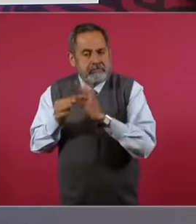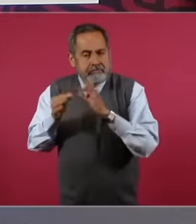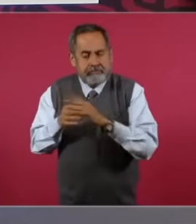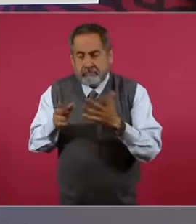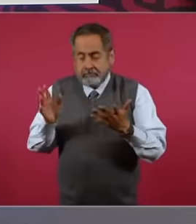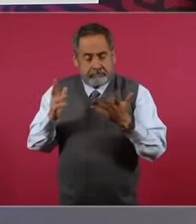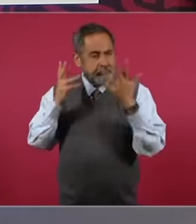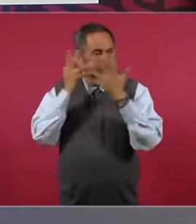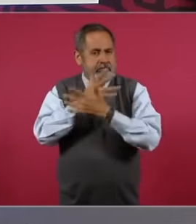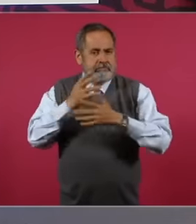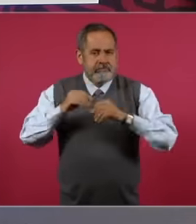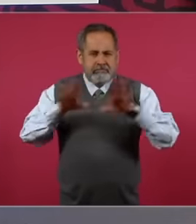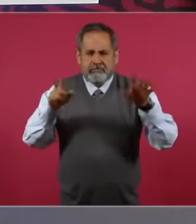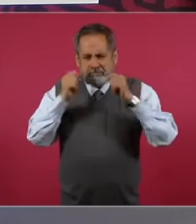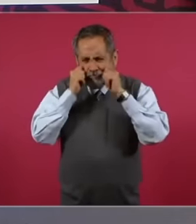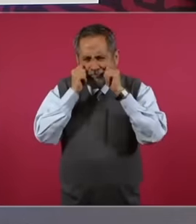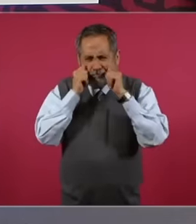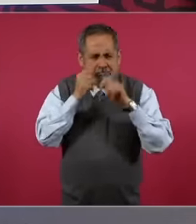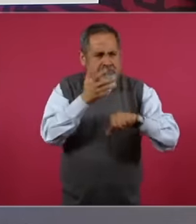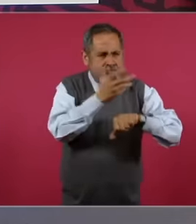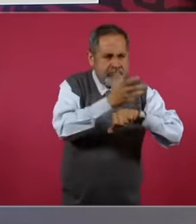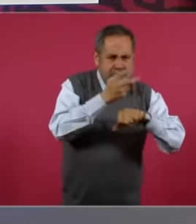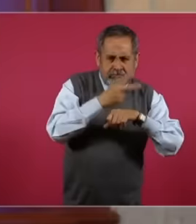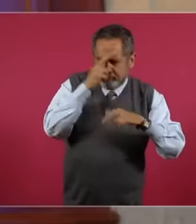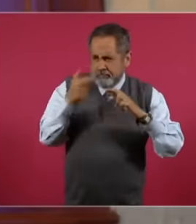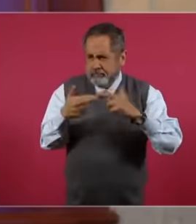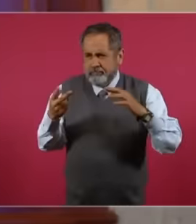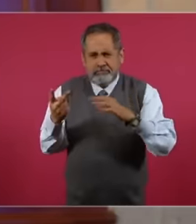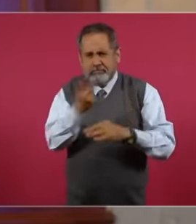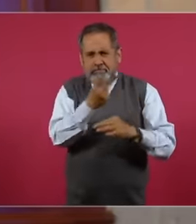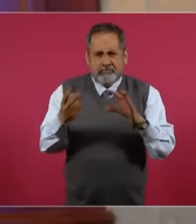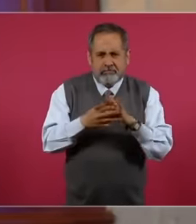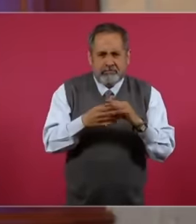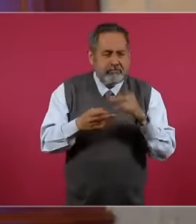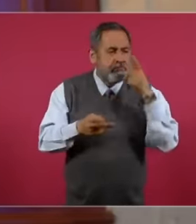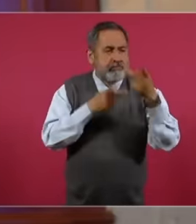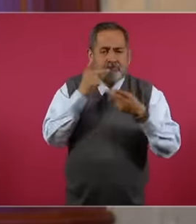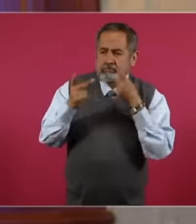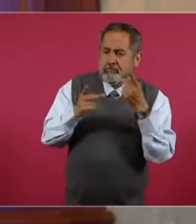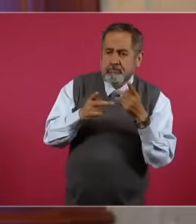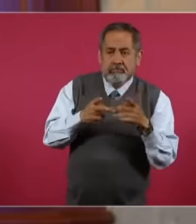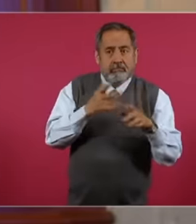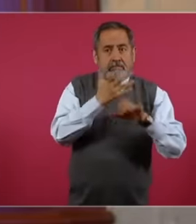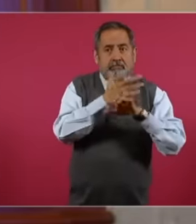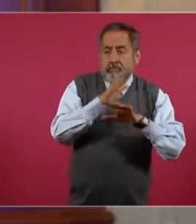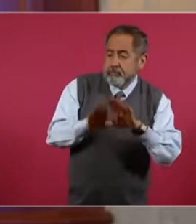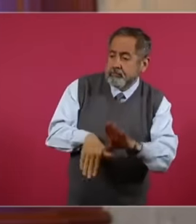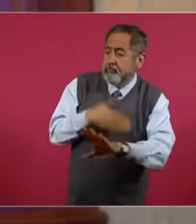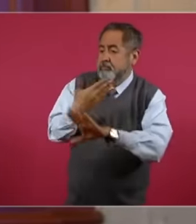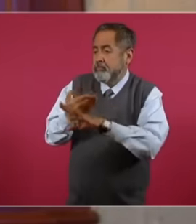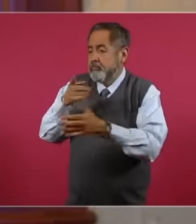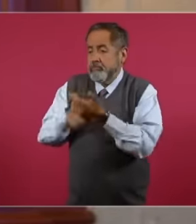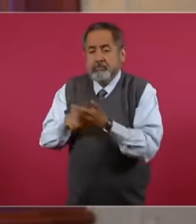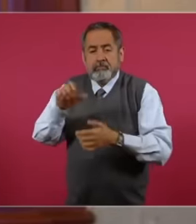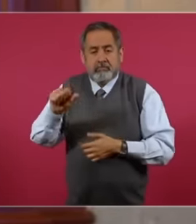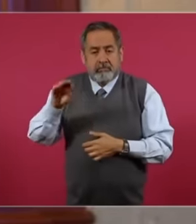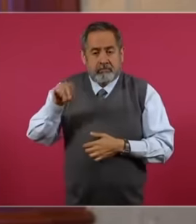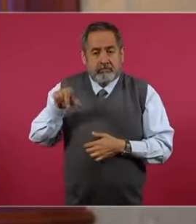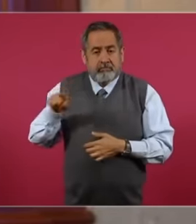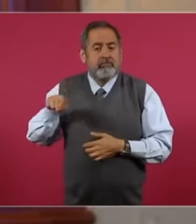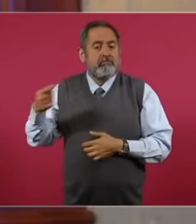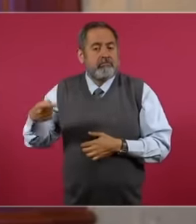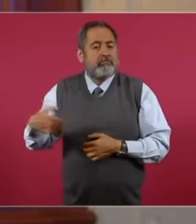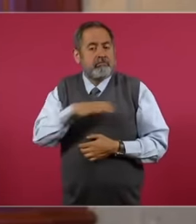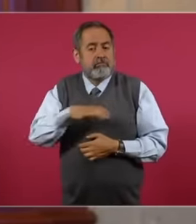posible impacto en la relación bilateral que tendría cualquier intento de levantar cargos en Estados Unidos en contra de un importante